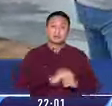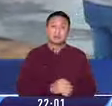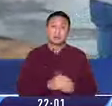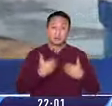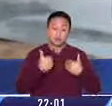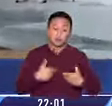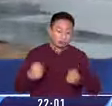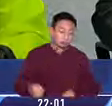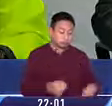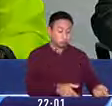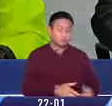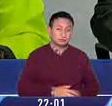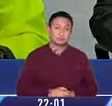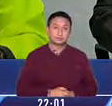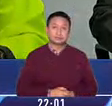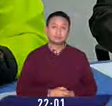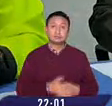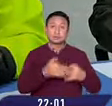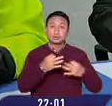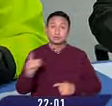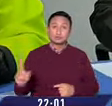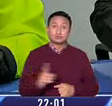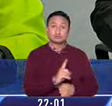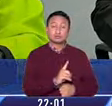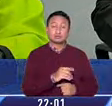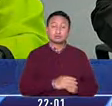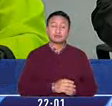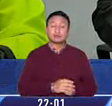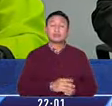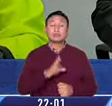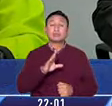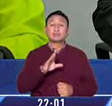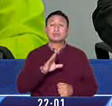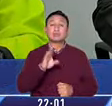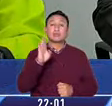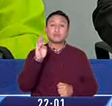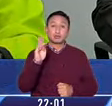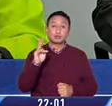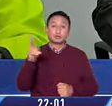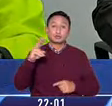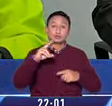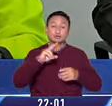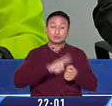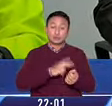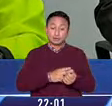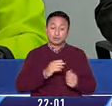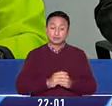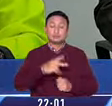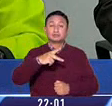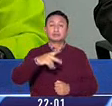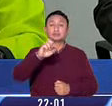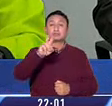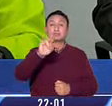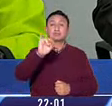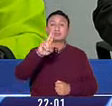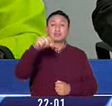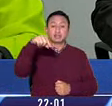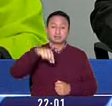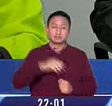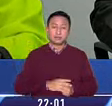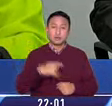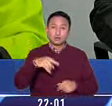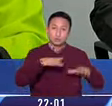desaparecer el cadáver. Encuentra al sobrino de su esposa, el ciudadano Kevin Joel P.,